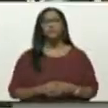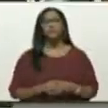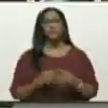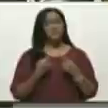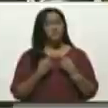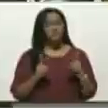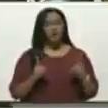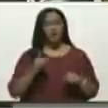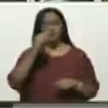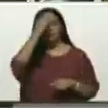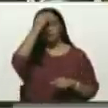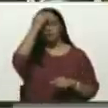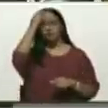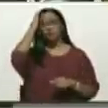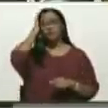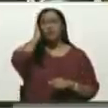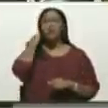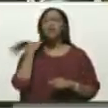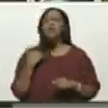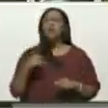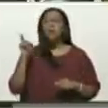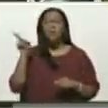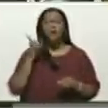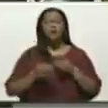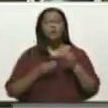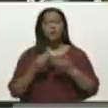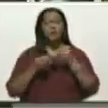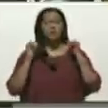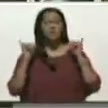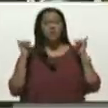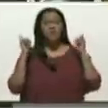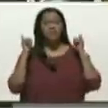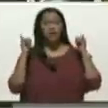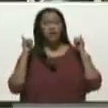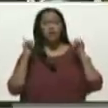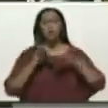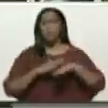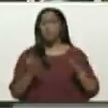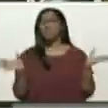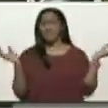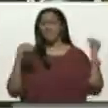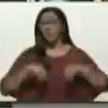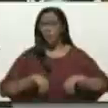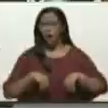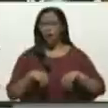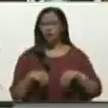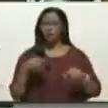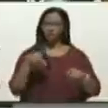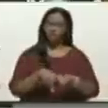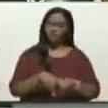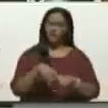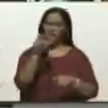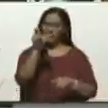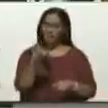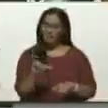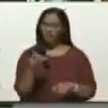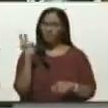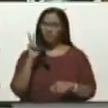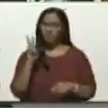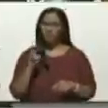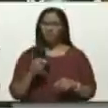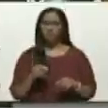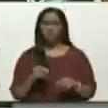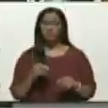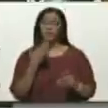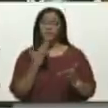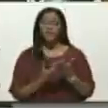Y como ellos hicieron fiesta, porque están de acuerdo con el trato que le están dando al señor Alexa, como que están pidiendo que cuando ocurra algo